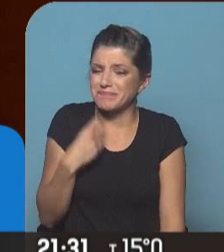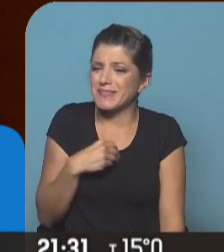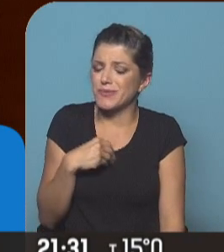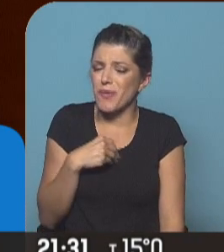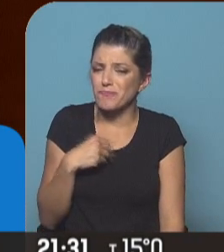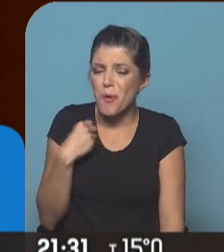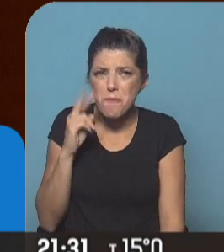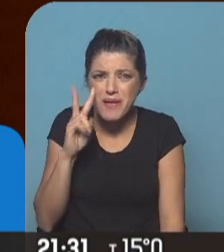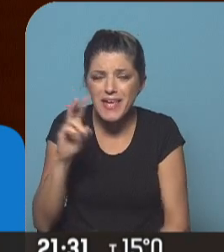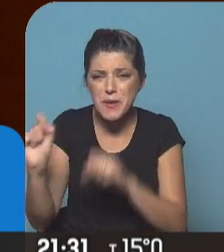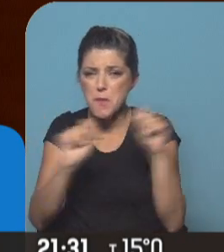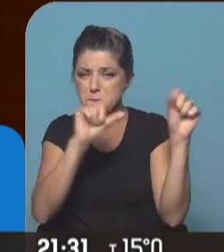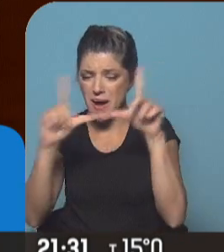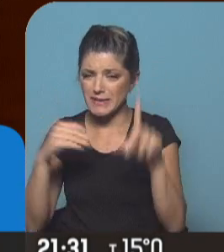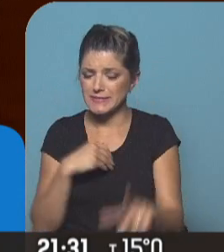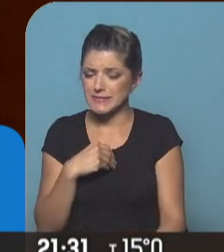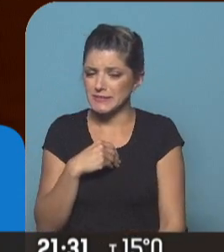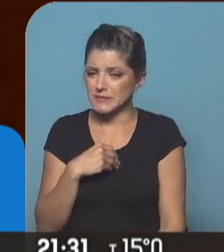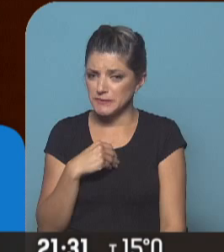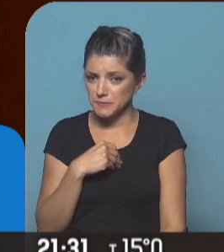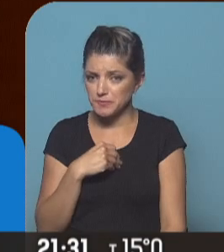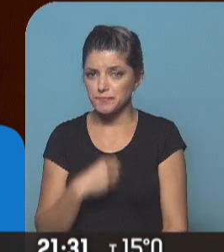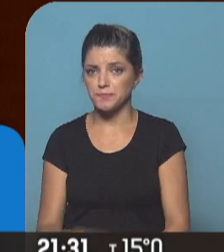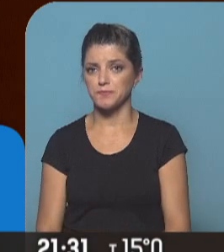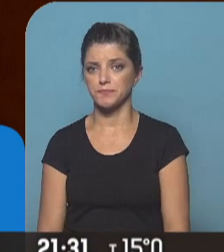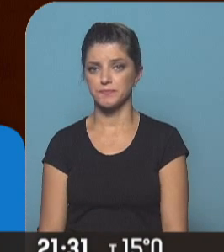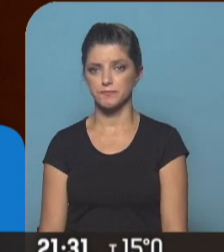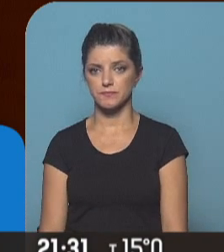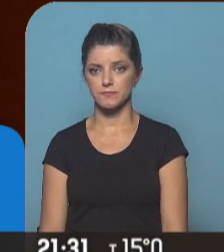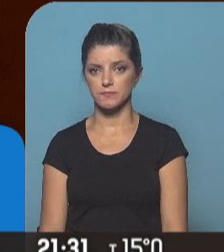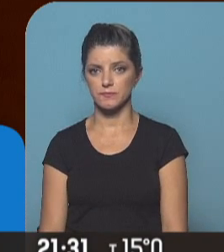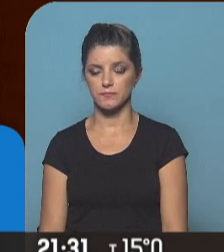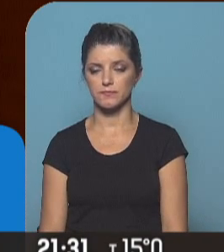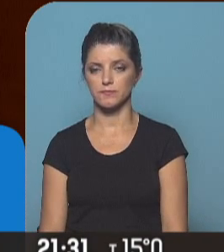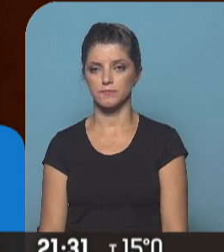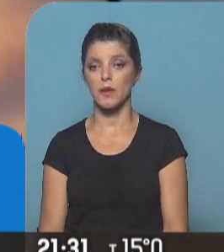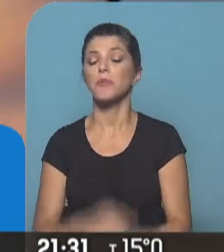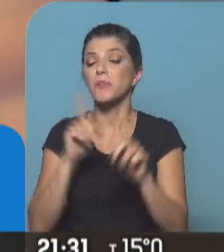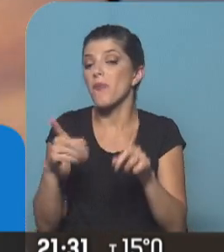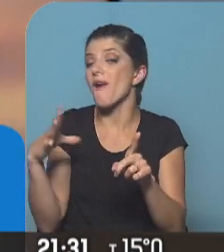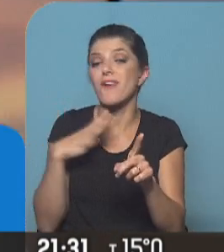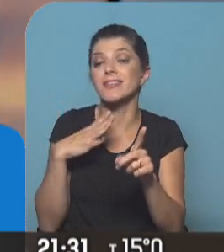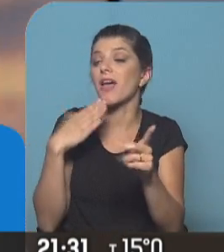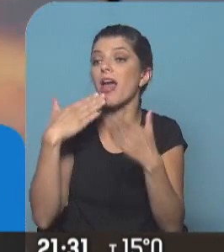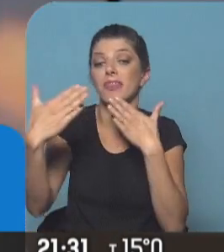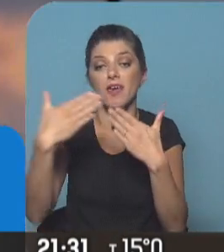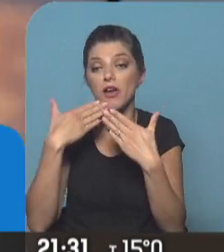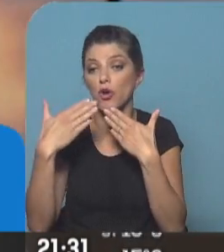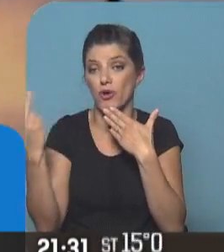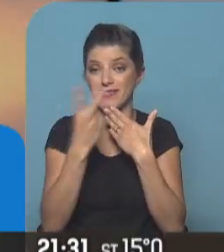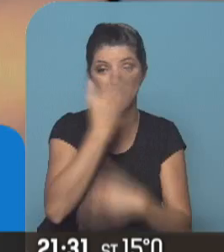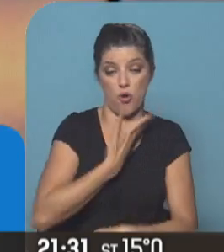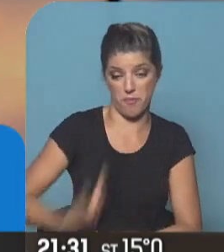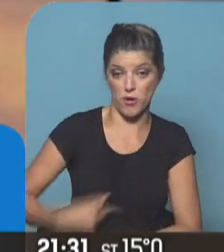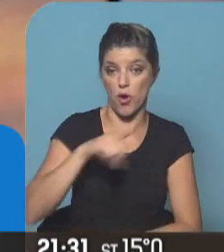imágenes que todo el mundo ha podido ver y porque todavía no se haya instalado un diálogo entre las dos partes